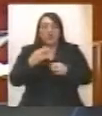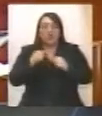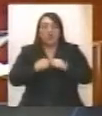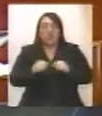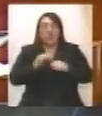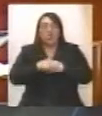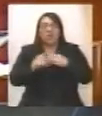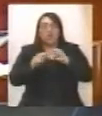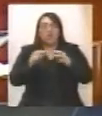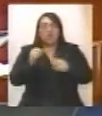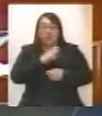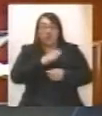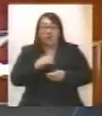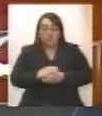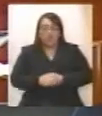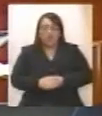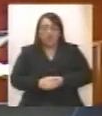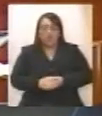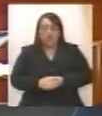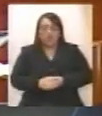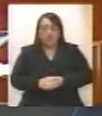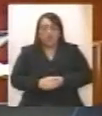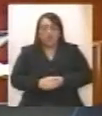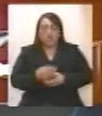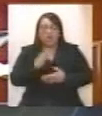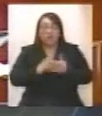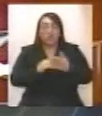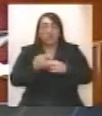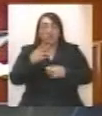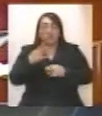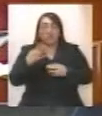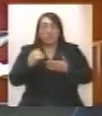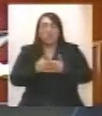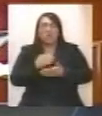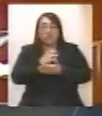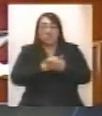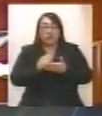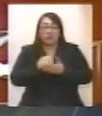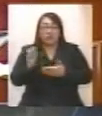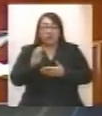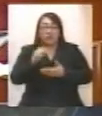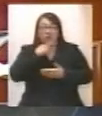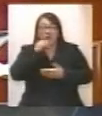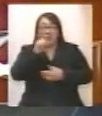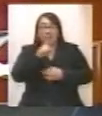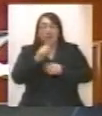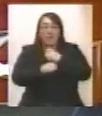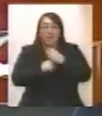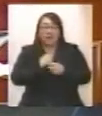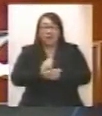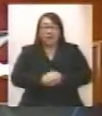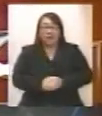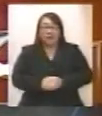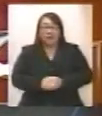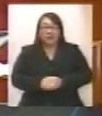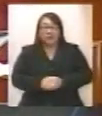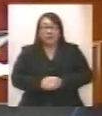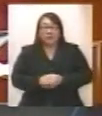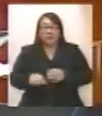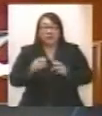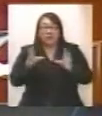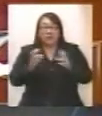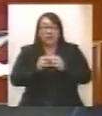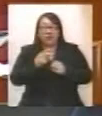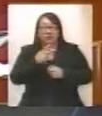continuará con la política del Gobierno de inaugurar 25 nuevos centros de emergencia mujer por año, haciendo un total